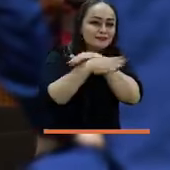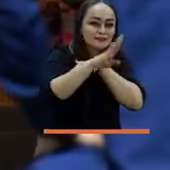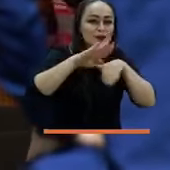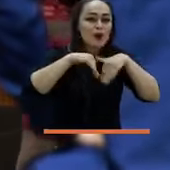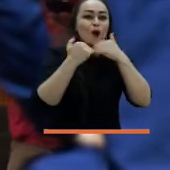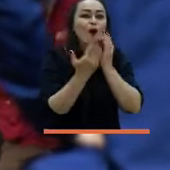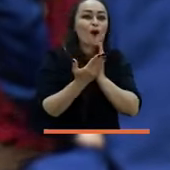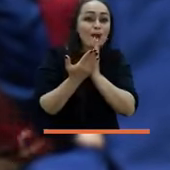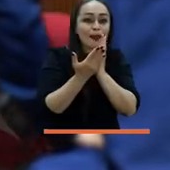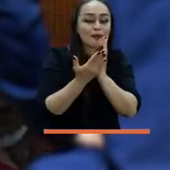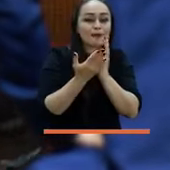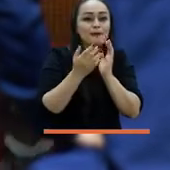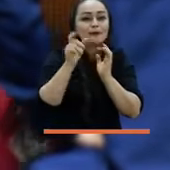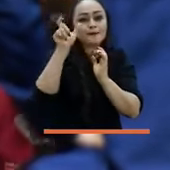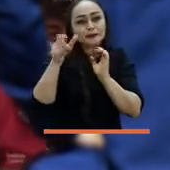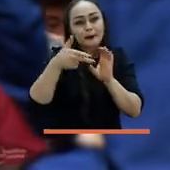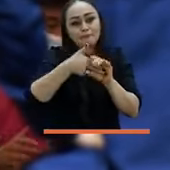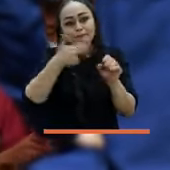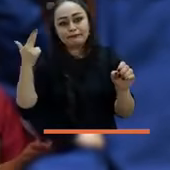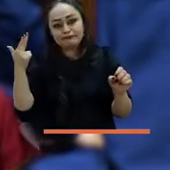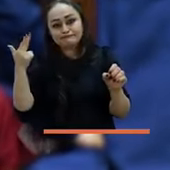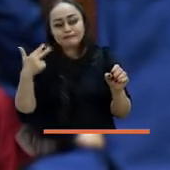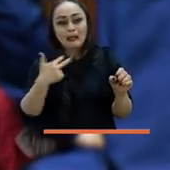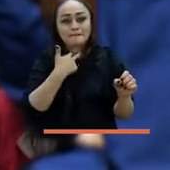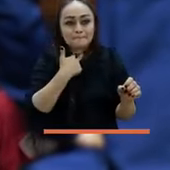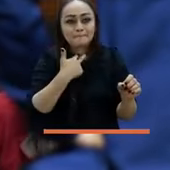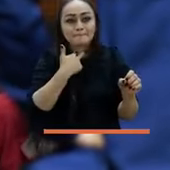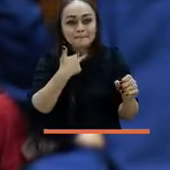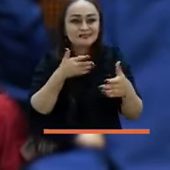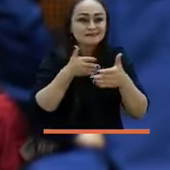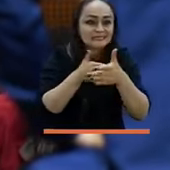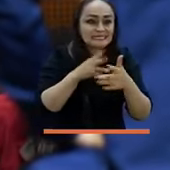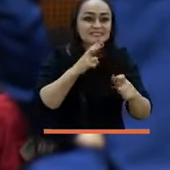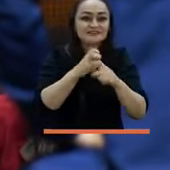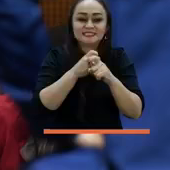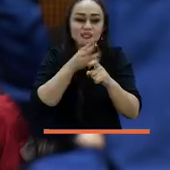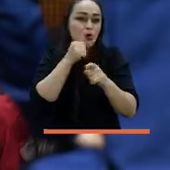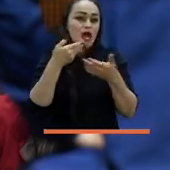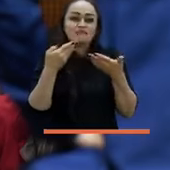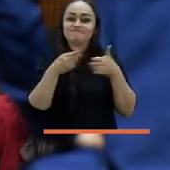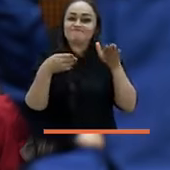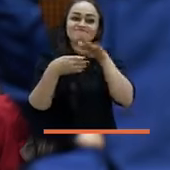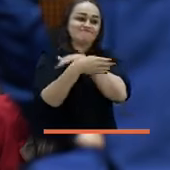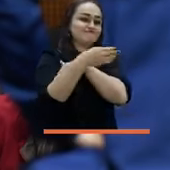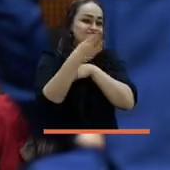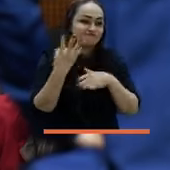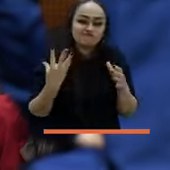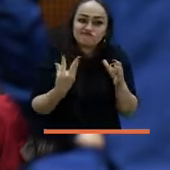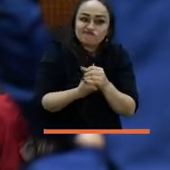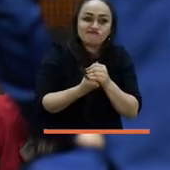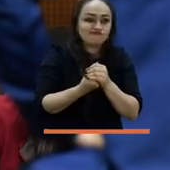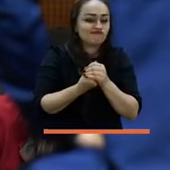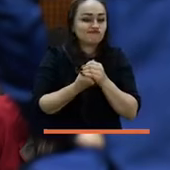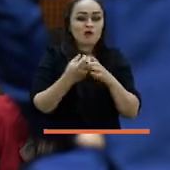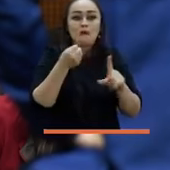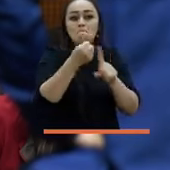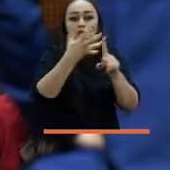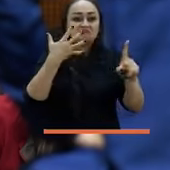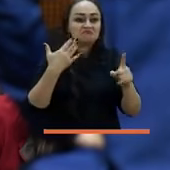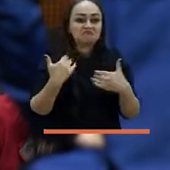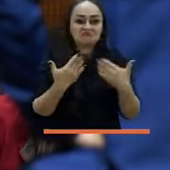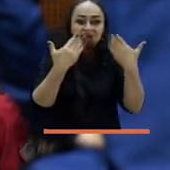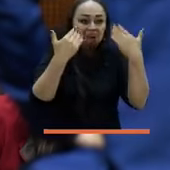momento va a salir entonces esa accesibilidad y esa inclusión no fue verdadera o no tuvo el impacto necesario